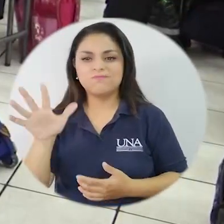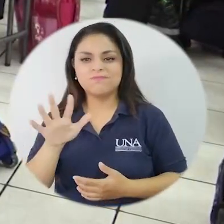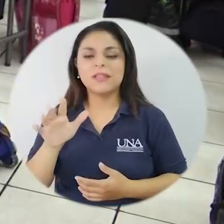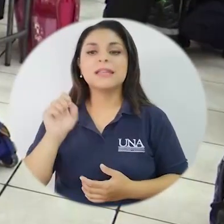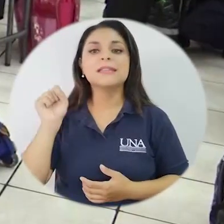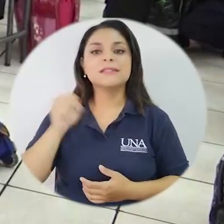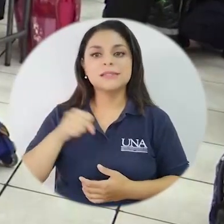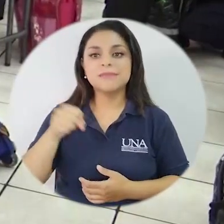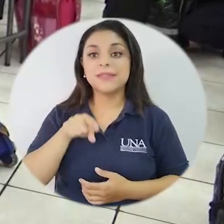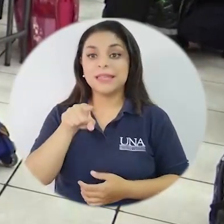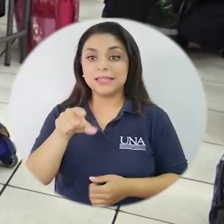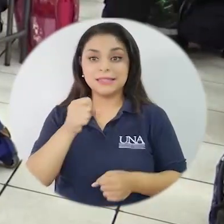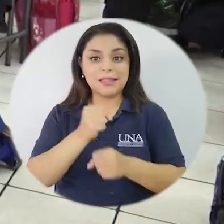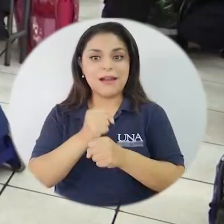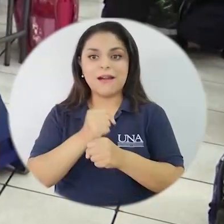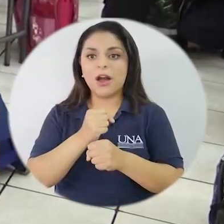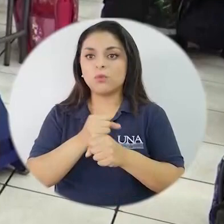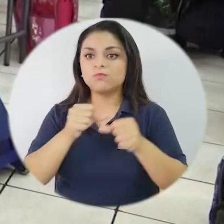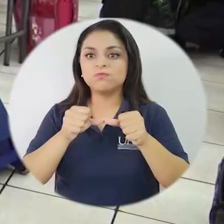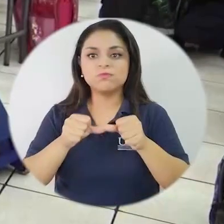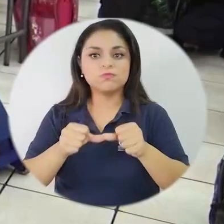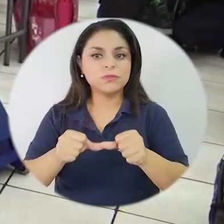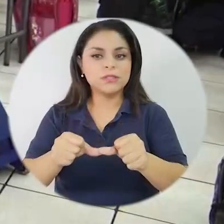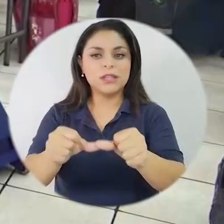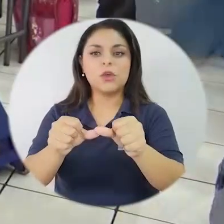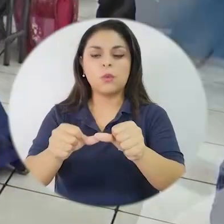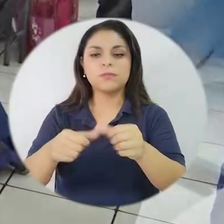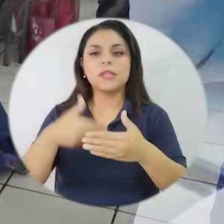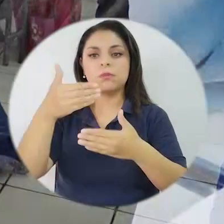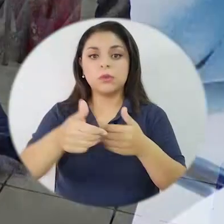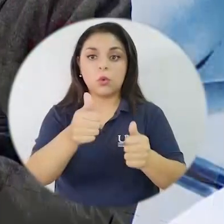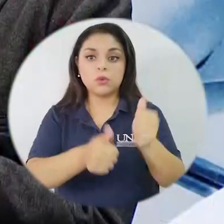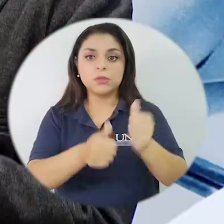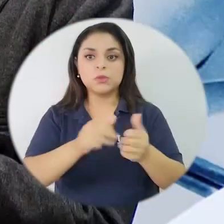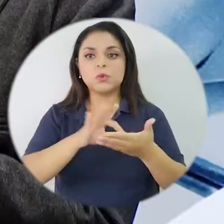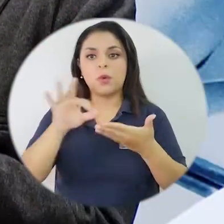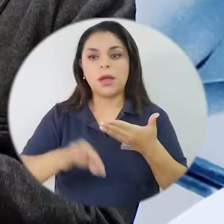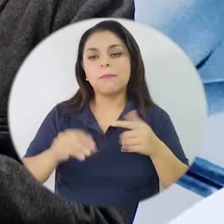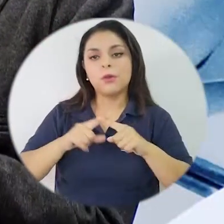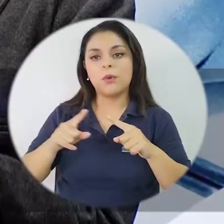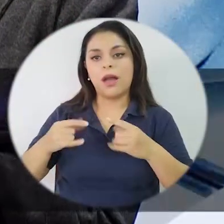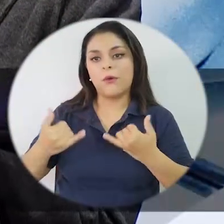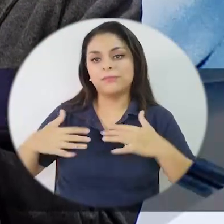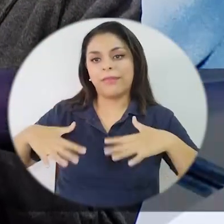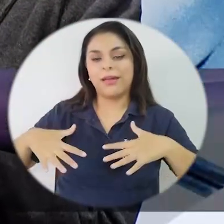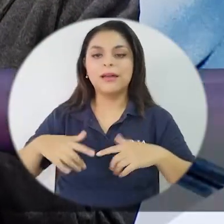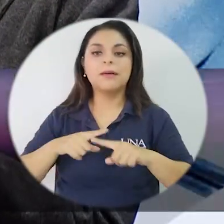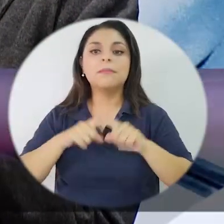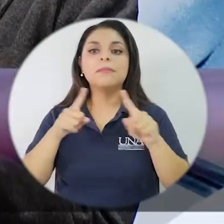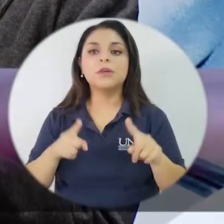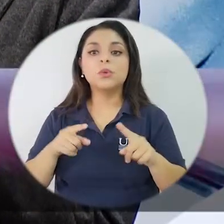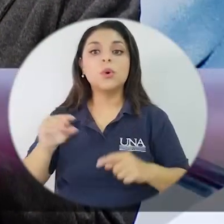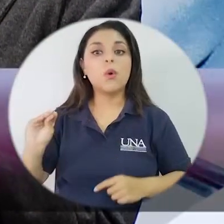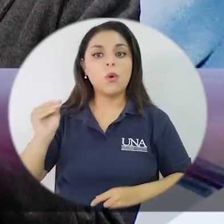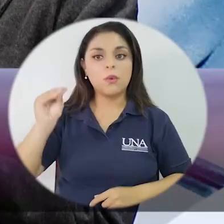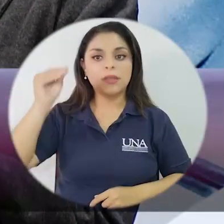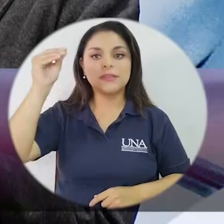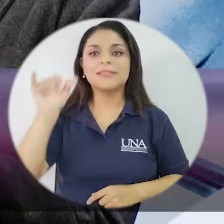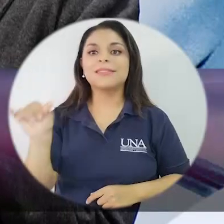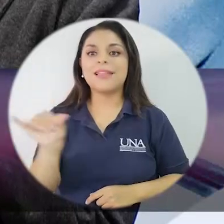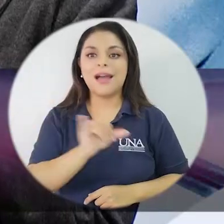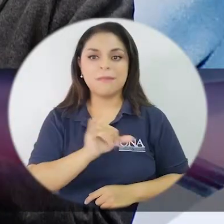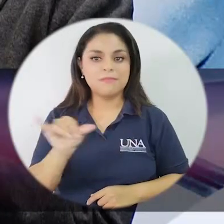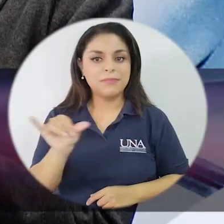un trabajo que continuaba después de haberse hecho el censo escolar, pero bueno, por dadas las situaciones no se ha terminado. Pero el adolescente